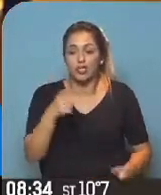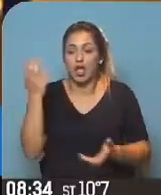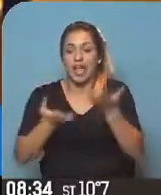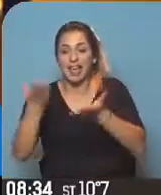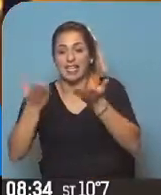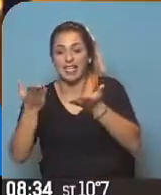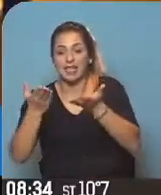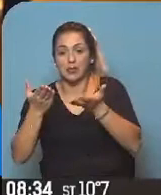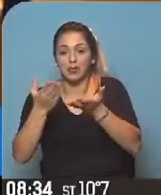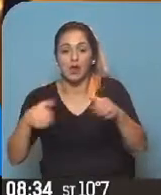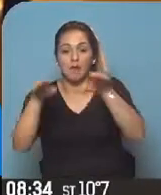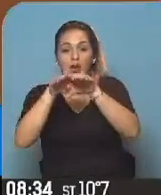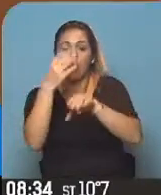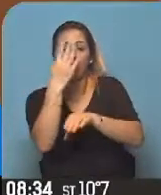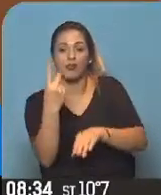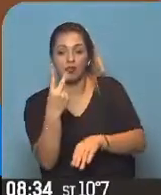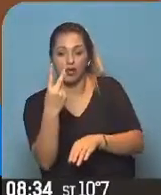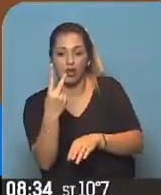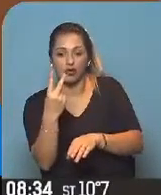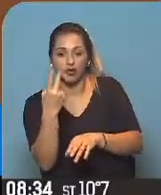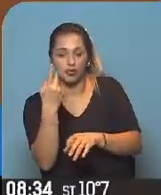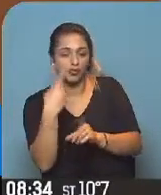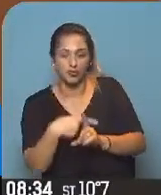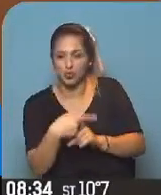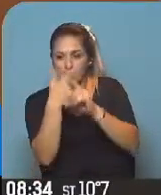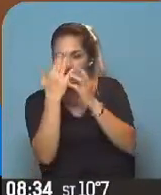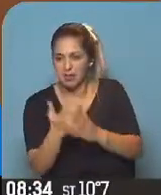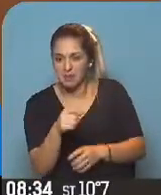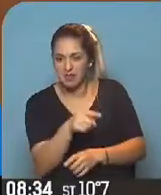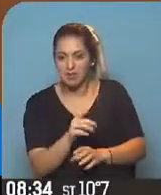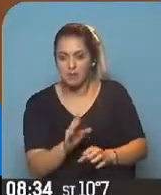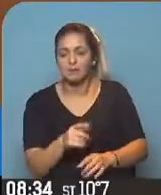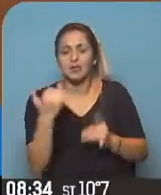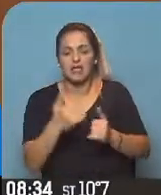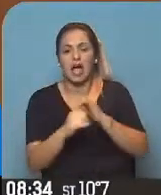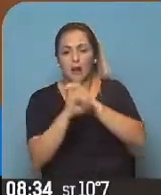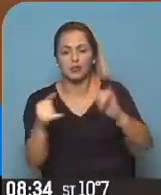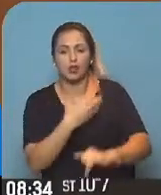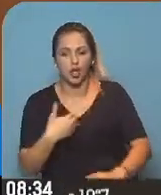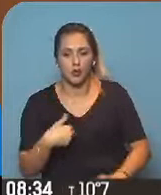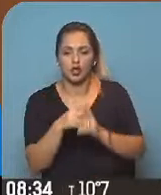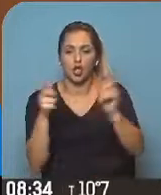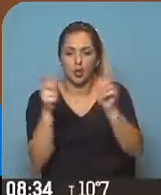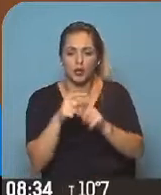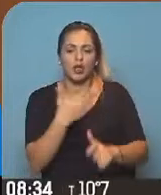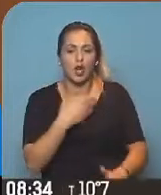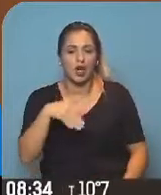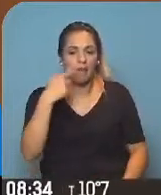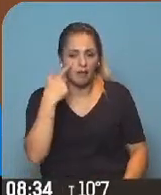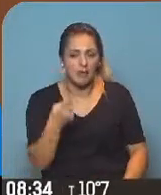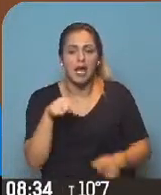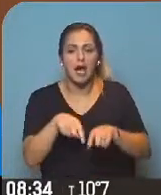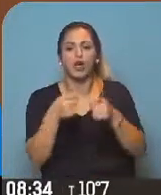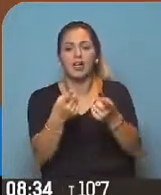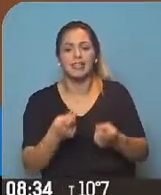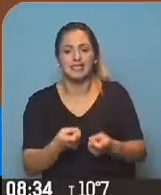va a estabilizar en 42 víctor por último están los anuncios del gobierno están las reuniones con el fondo monetario ahora necesitan